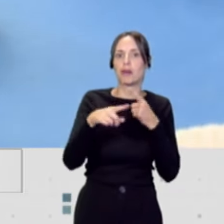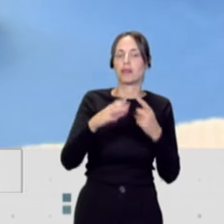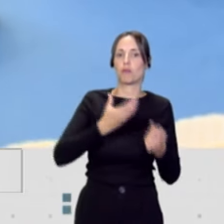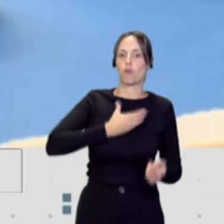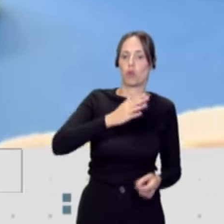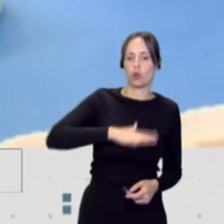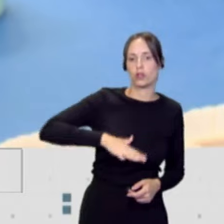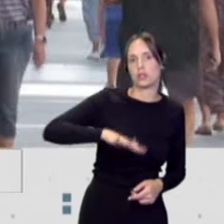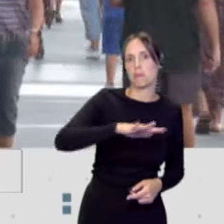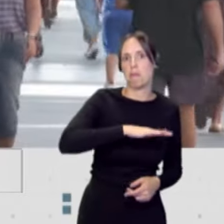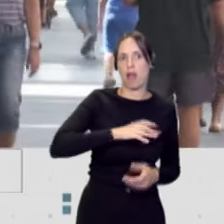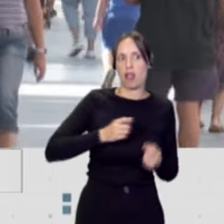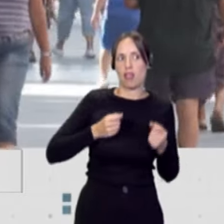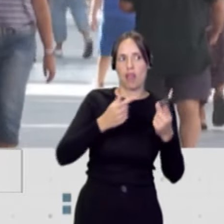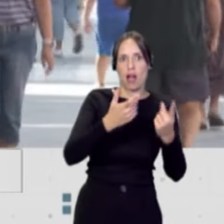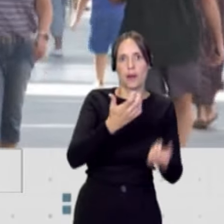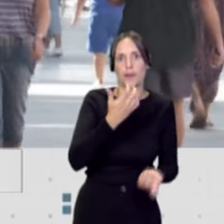acompaña